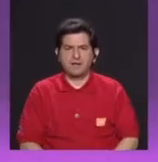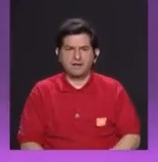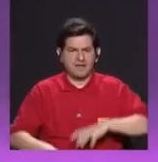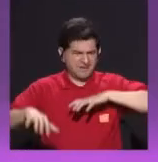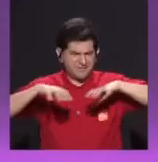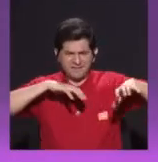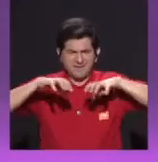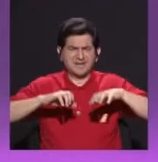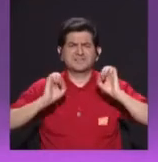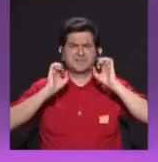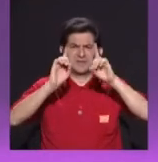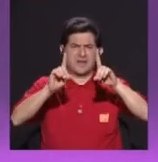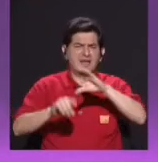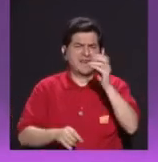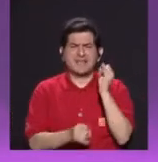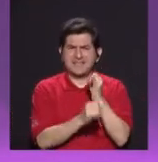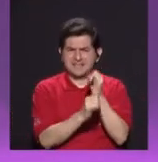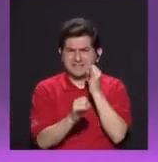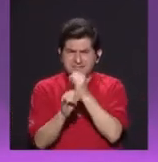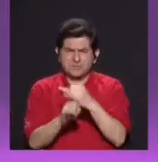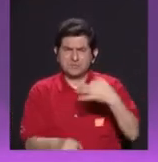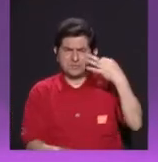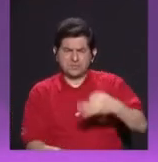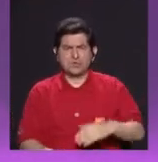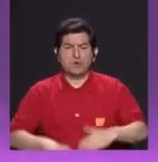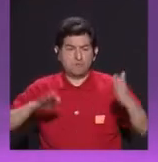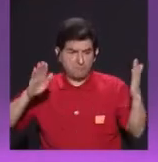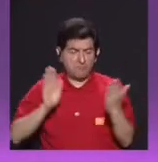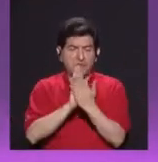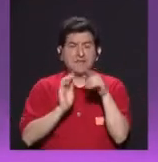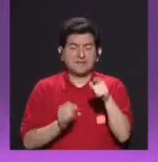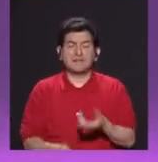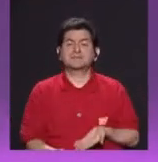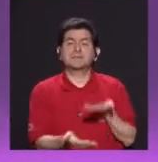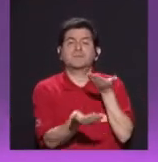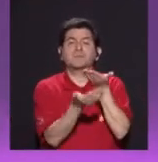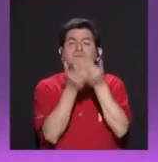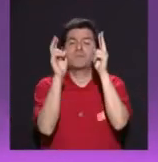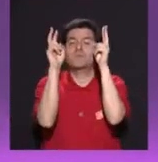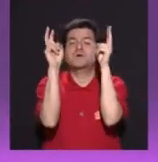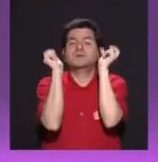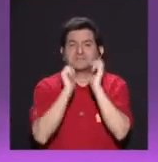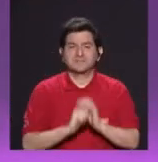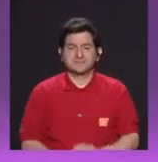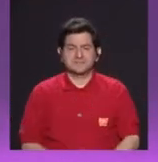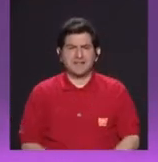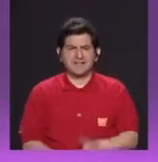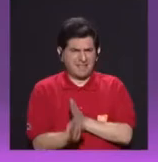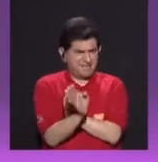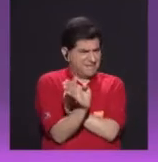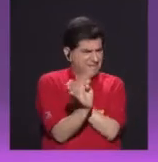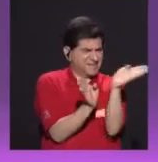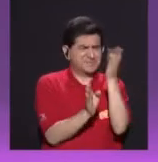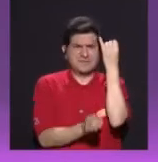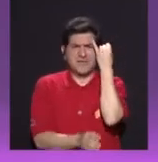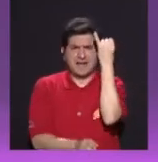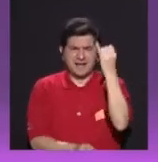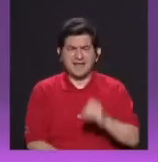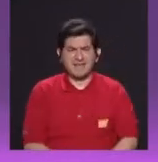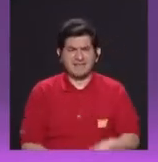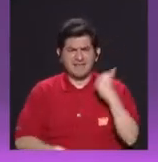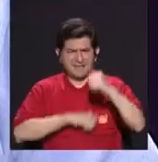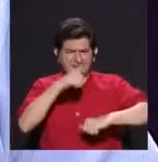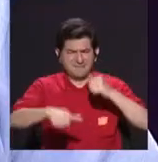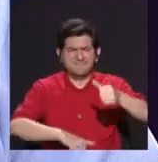reaccionar la educación y la institucionalidad formal frente a estas propuestas que tergiversan el concepto del